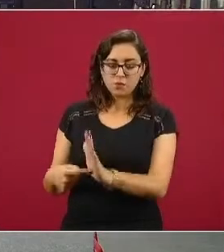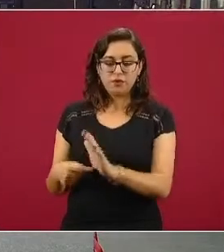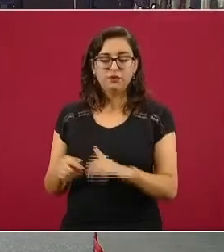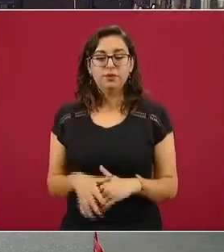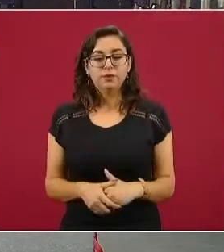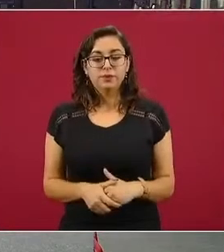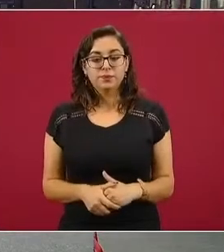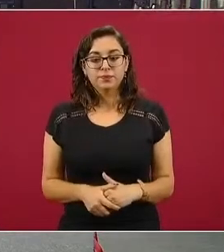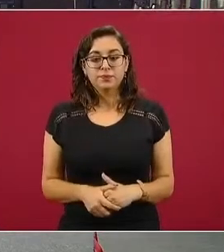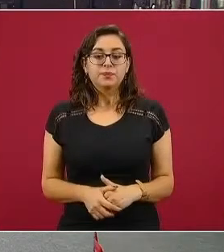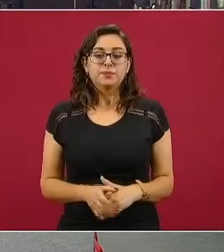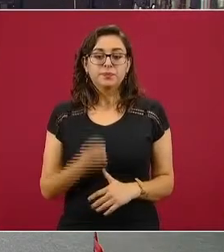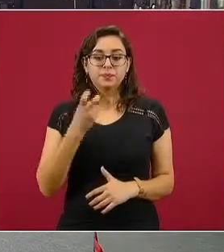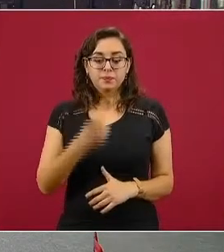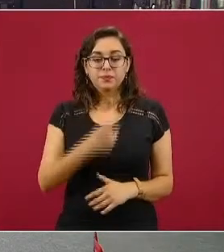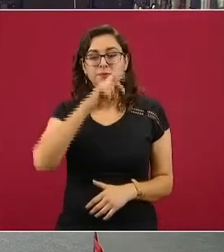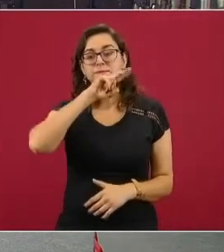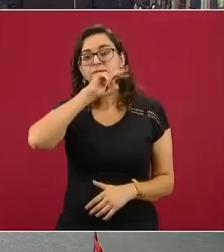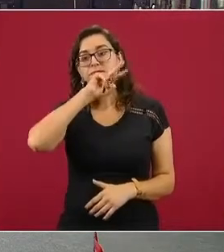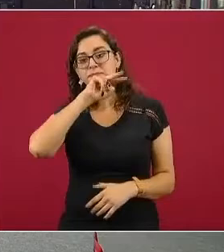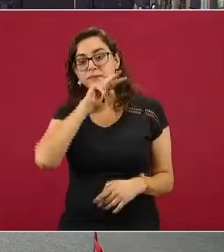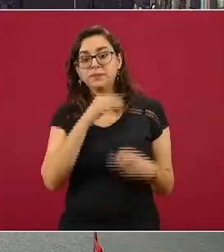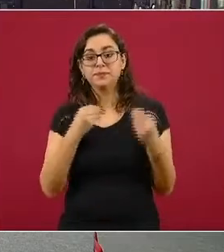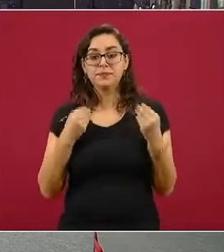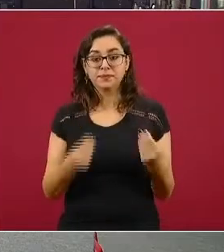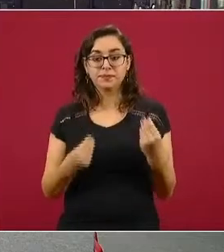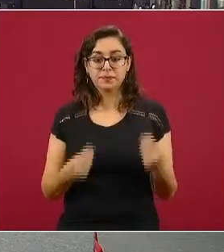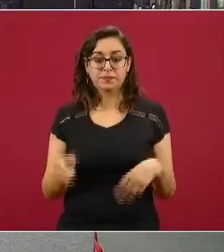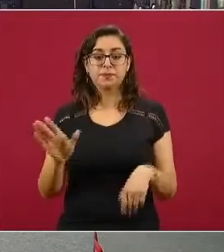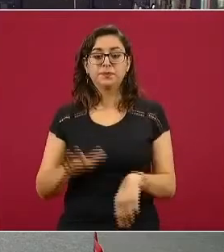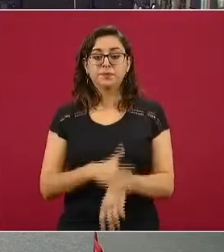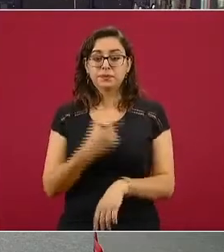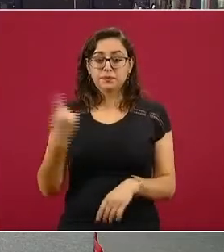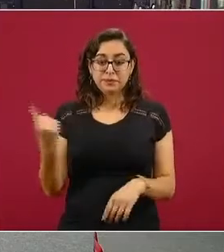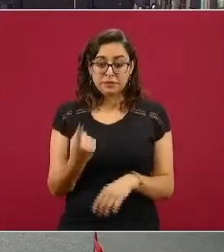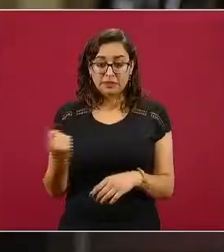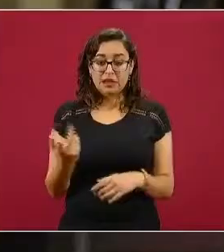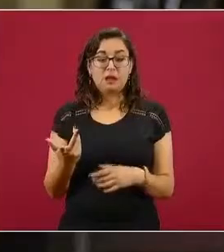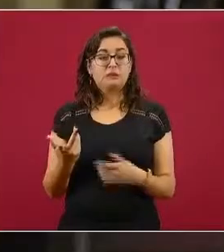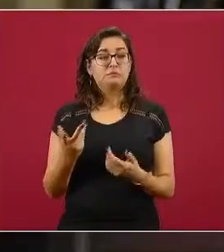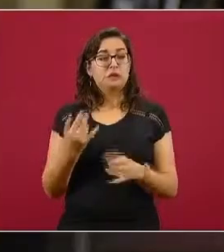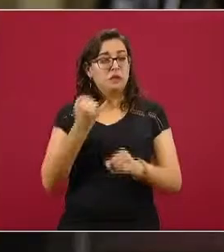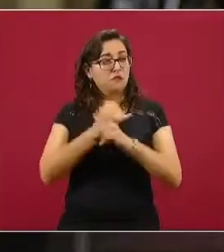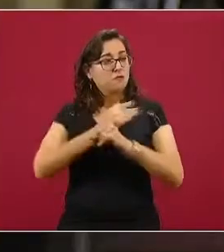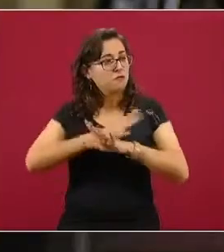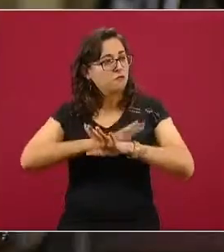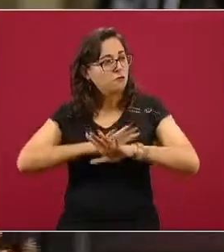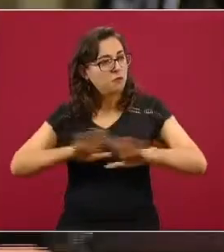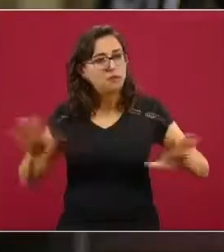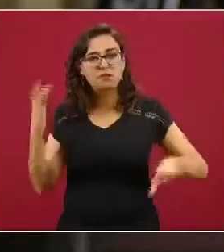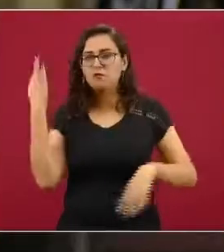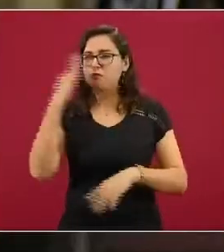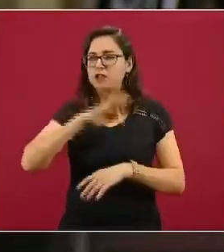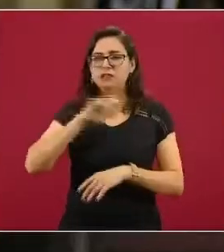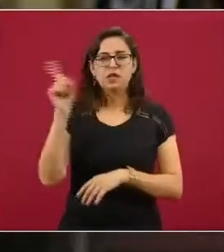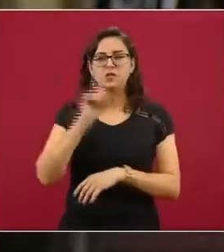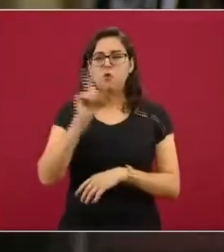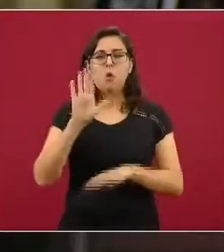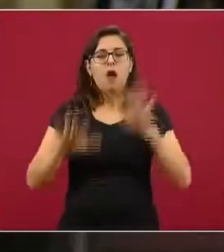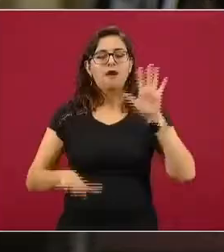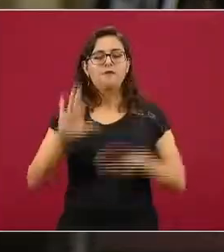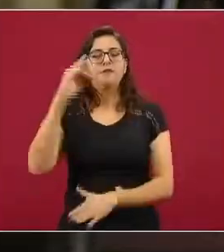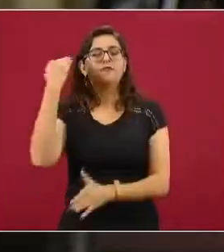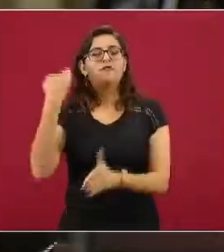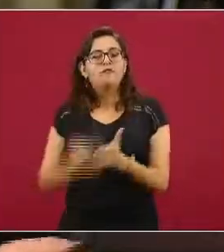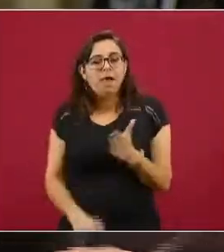han estado preocupando mucho porque, pues, precisamente, más que desinformación, no llega por la misma situación de este